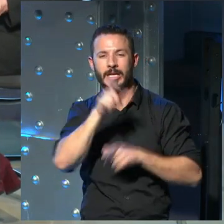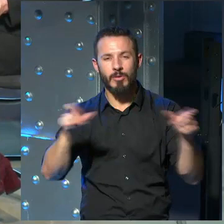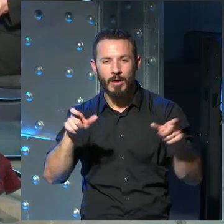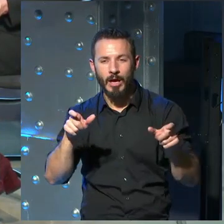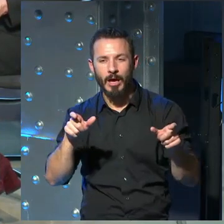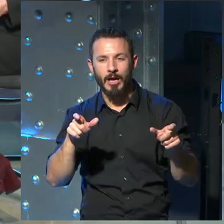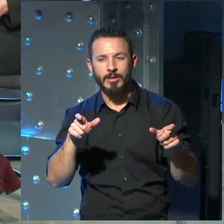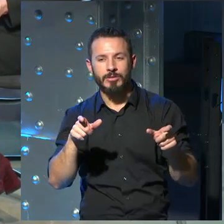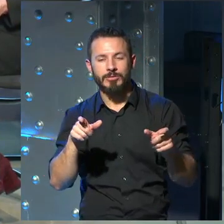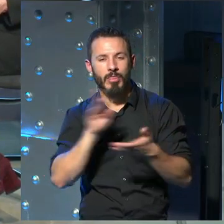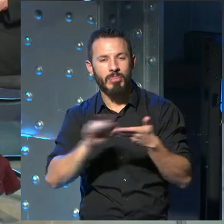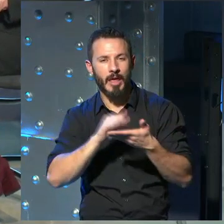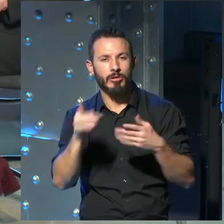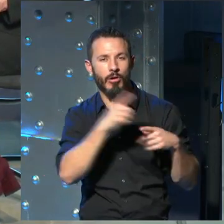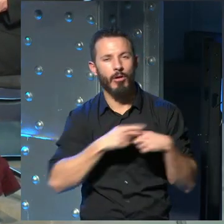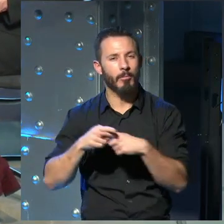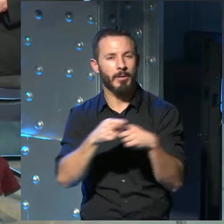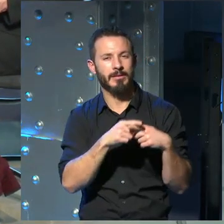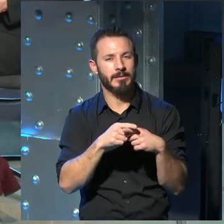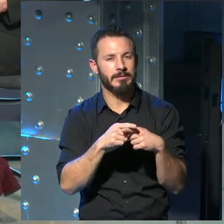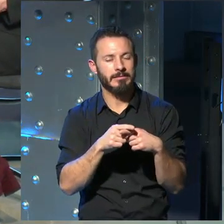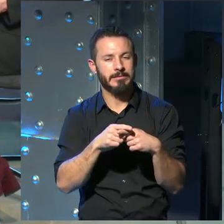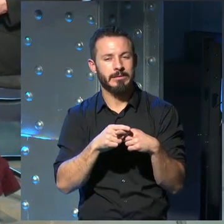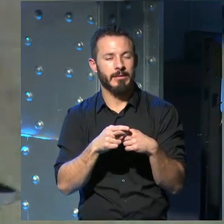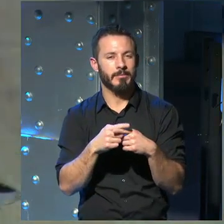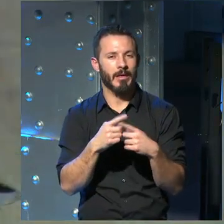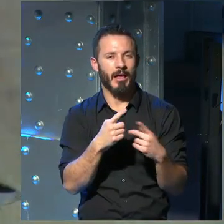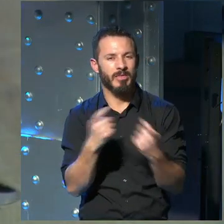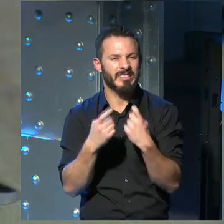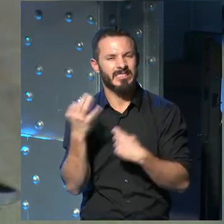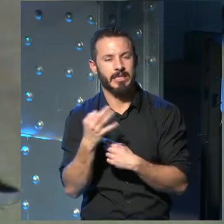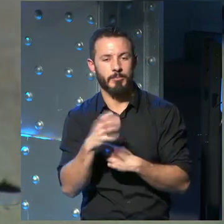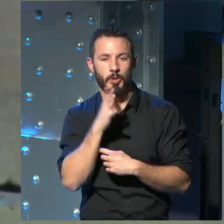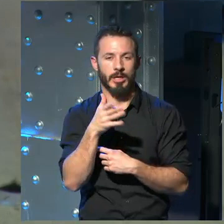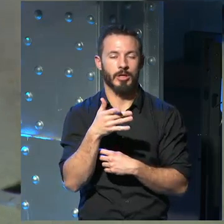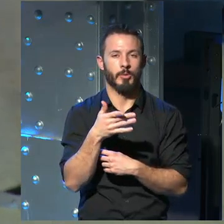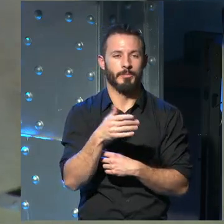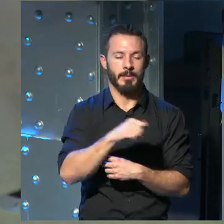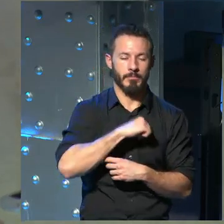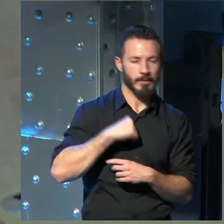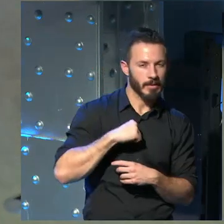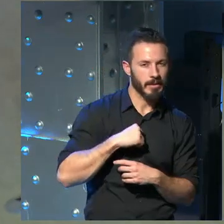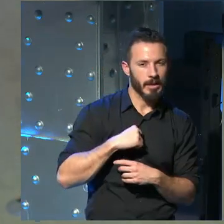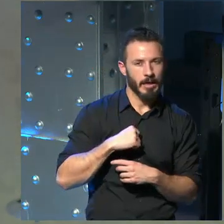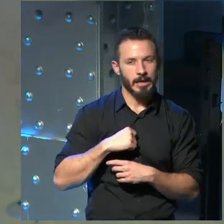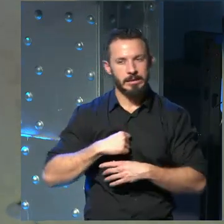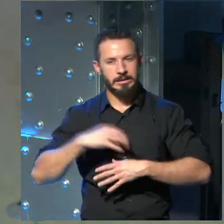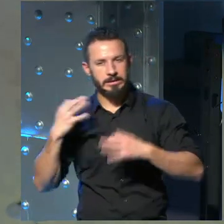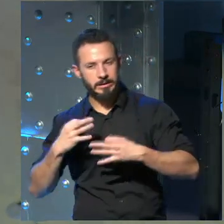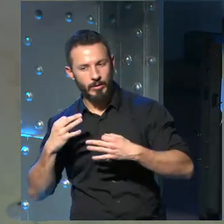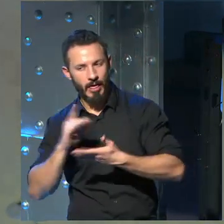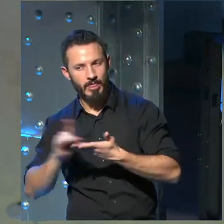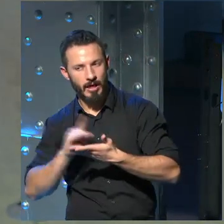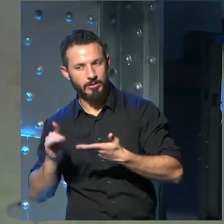quieran compartir esos datos? Porque al final hay una especie de rivalidad, lógicamente, entre lo que es la privacidad y la seguridad de